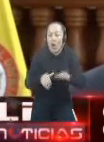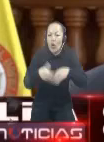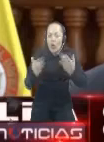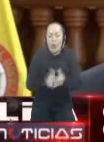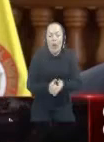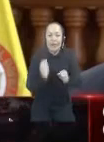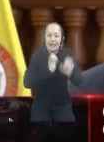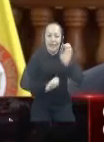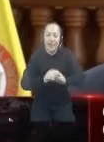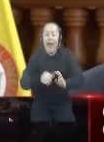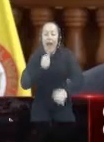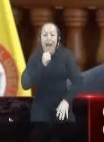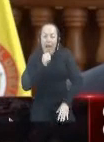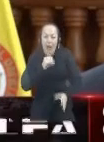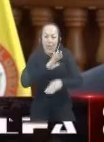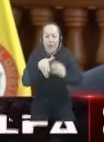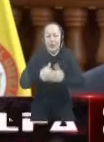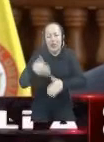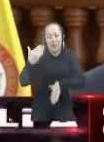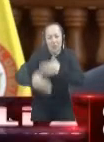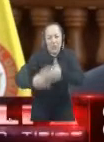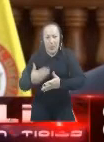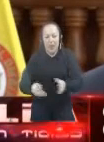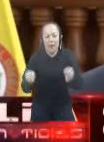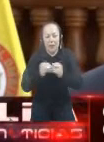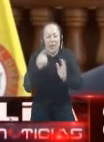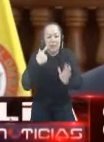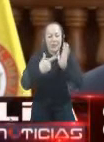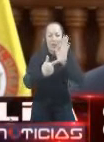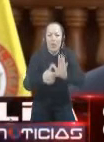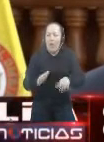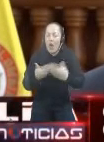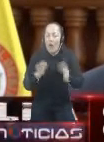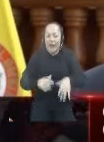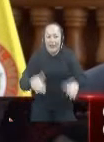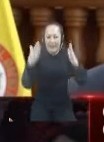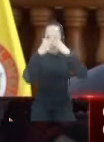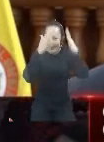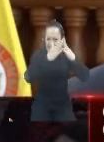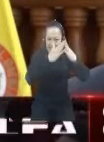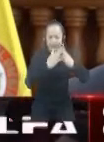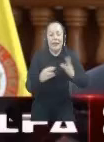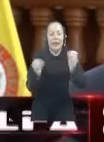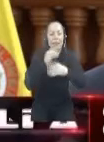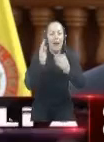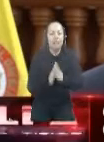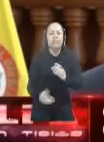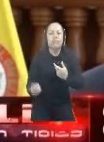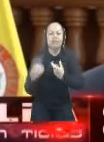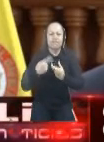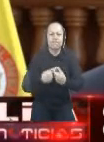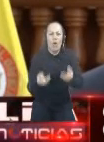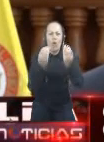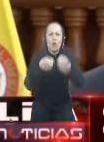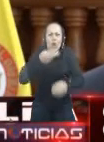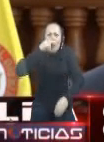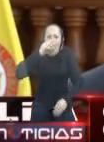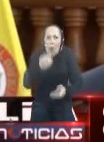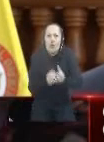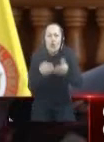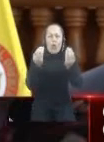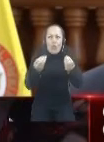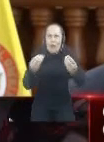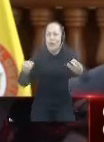agua. Este era un proceso muy bonito que ha venido adelantando la Secretaría de Vivienda y que ha vinculado a miles de niños del departamento de